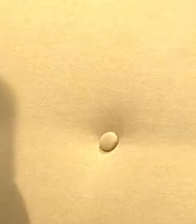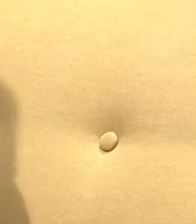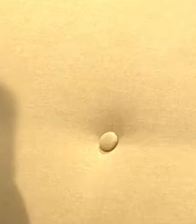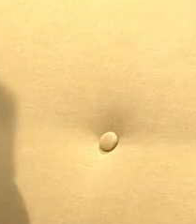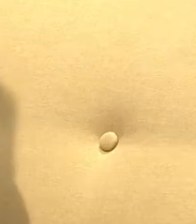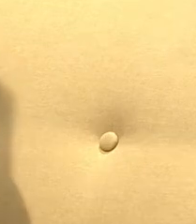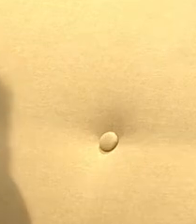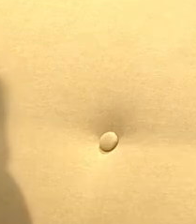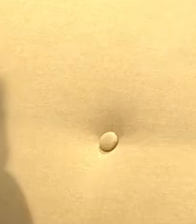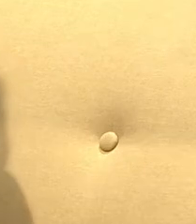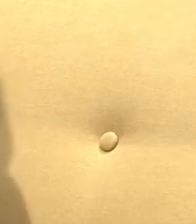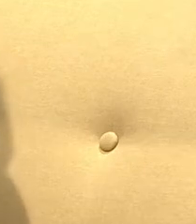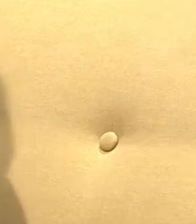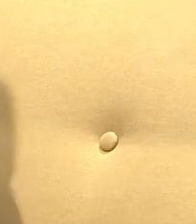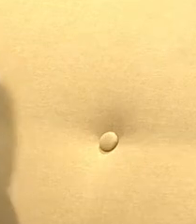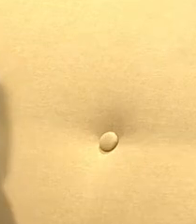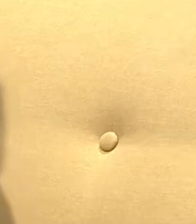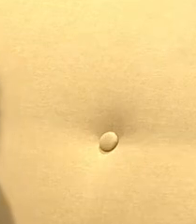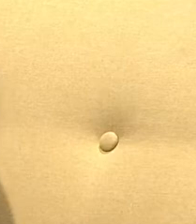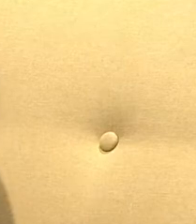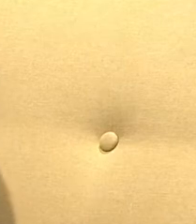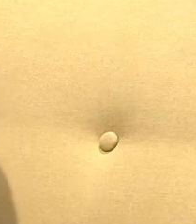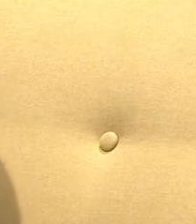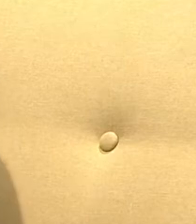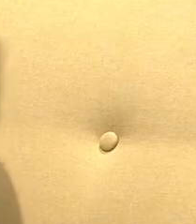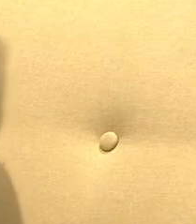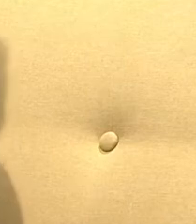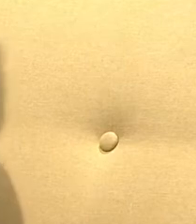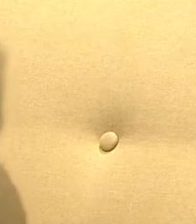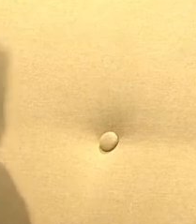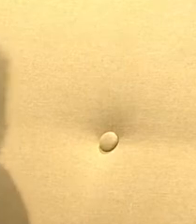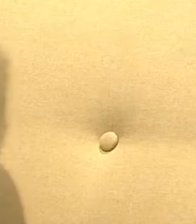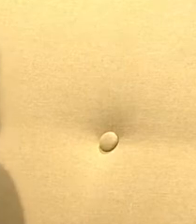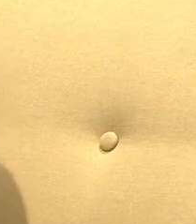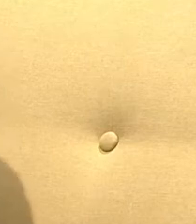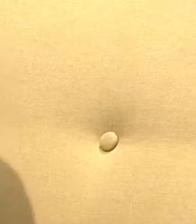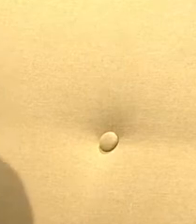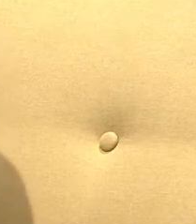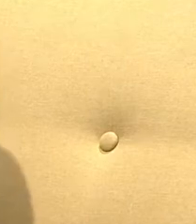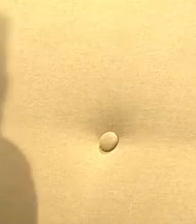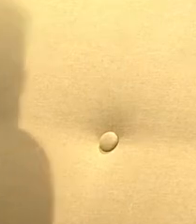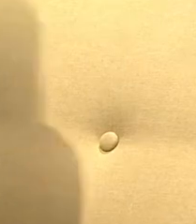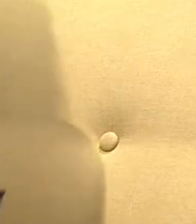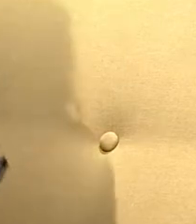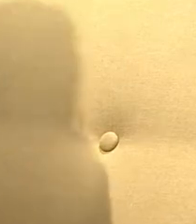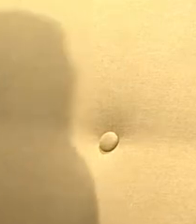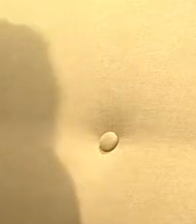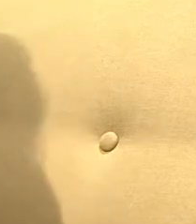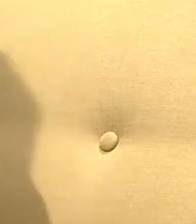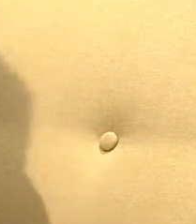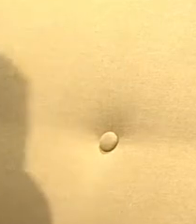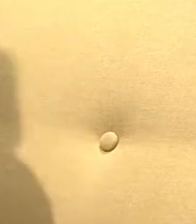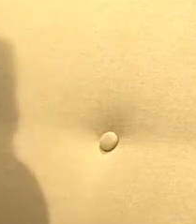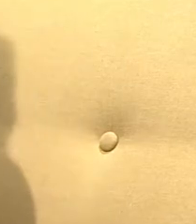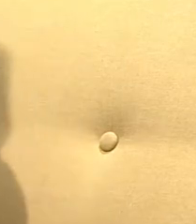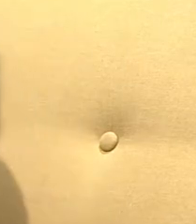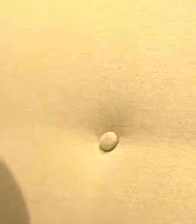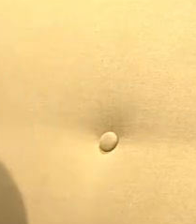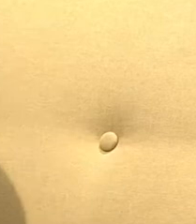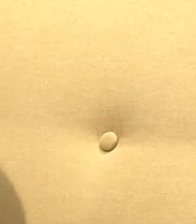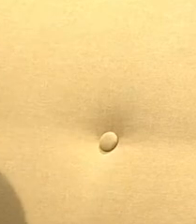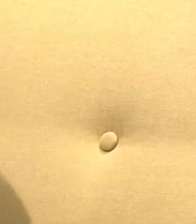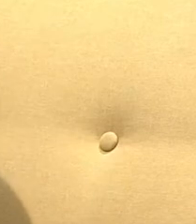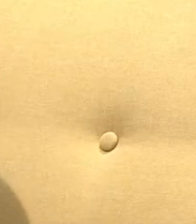su respectivo registro sanitario y permiso, ¿verdad?, de funcionamiento, todo, registro de marca. Y sí,